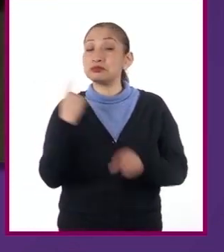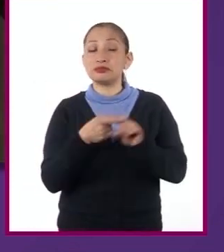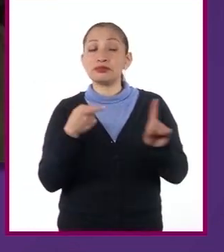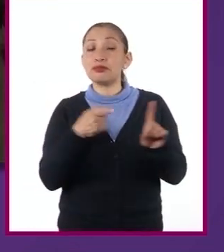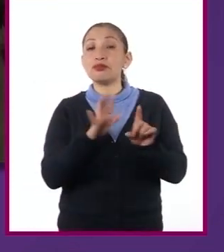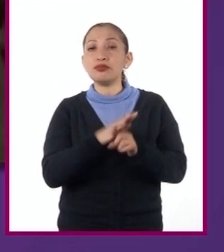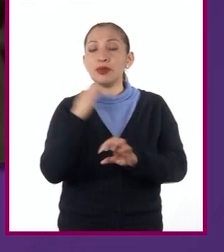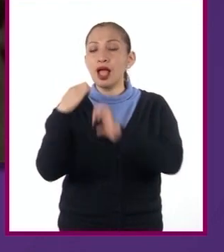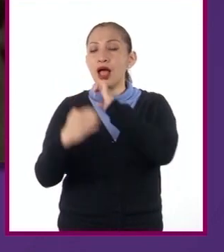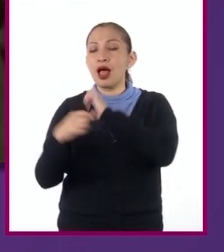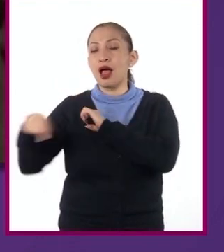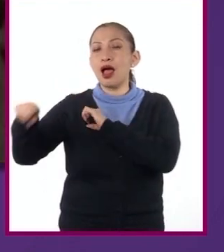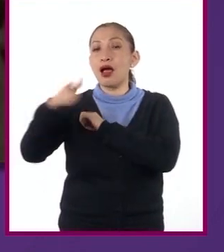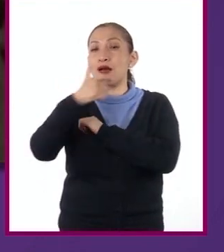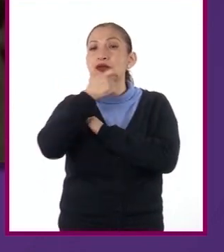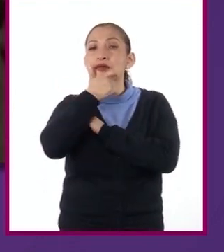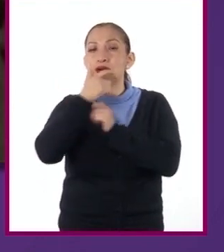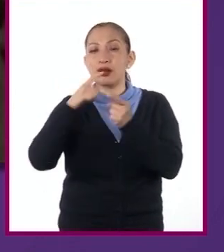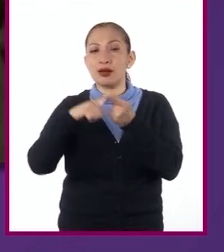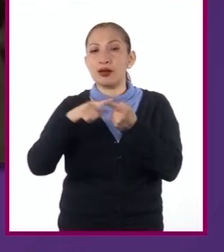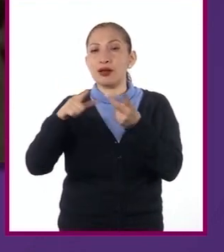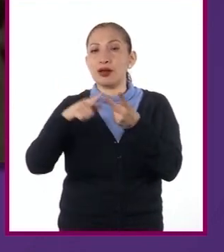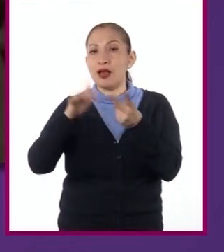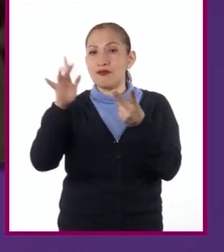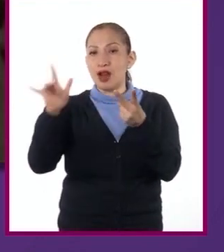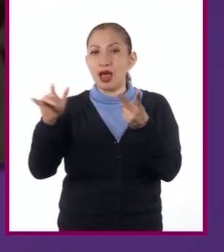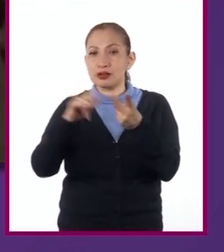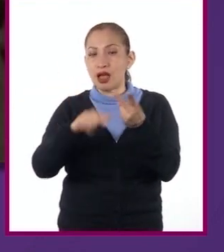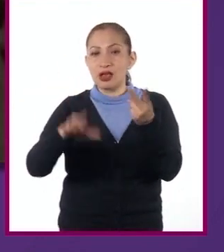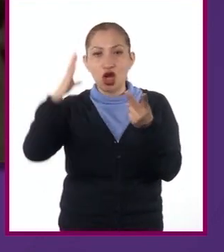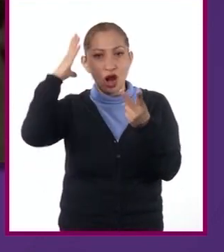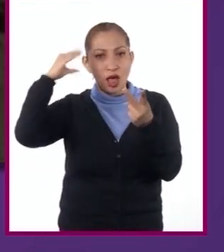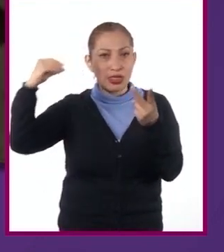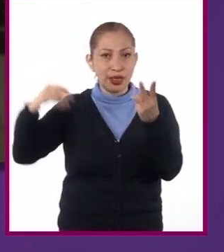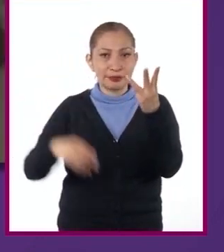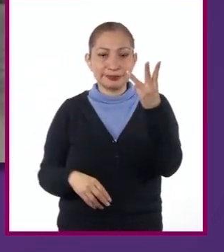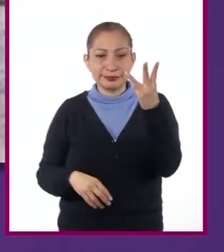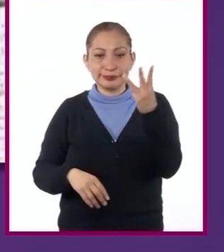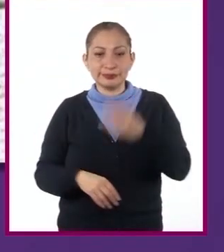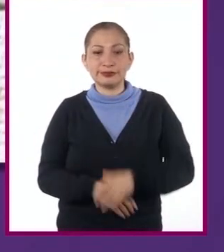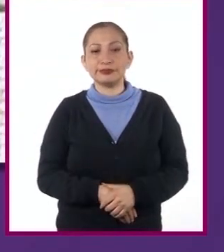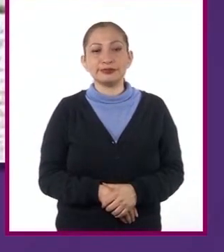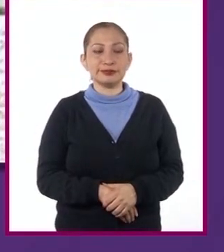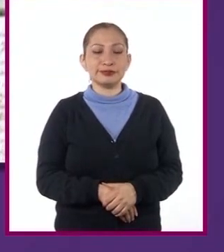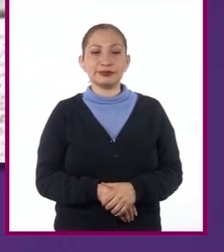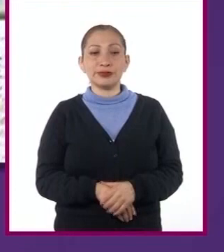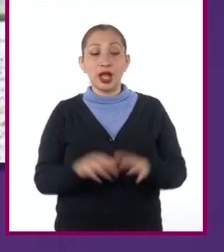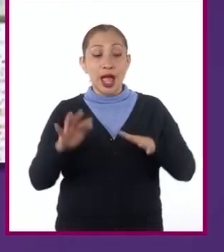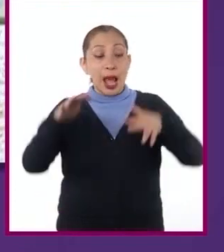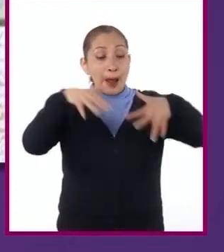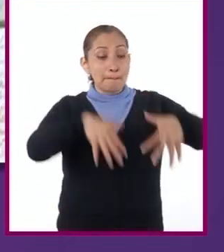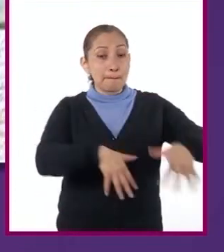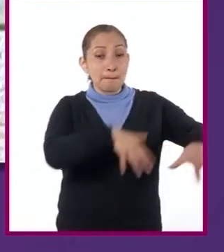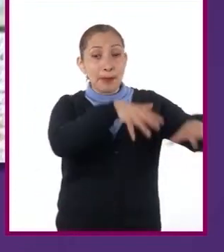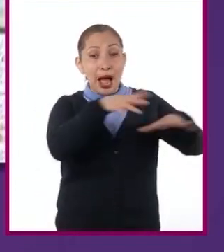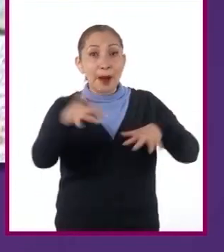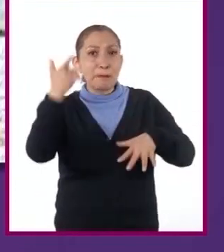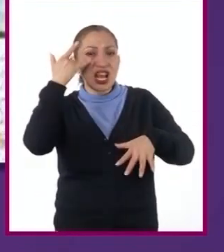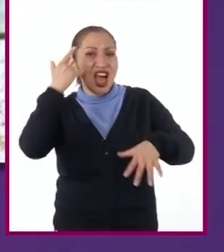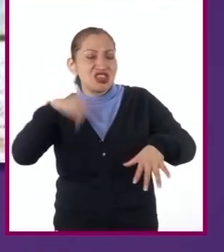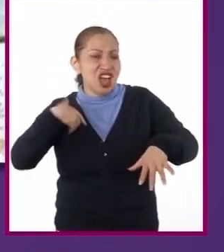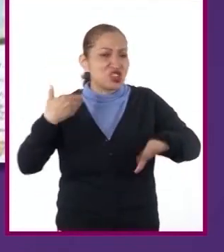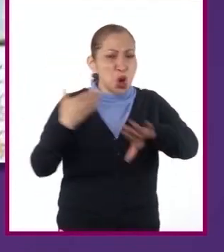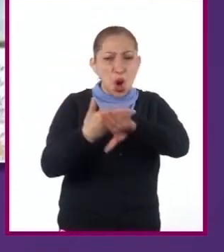Principalmente por sus enemigos, Inglaterra, Francia y Holanda. Los mares que asolaron los piratas